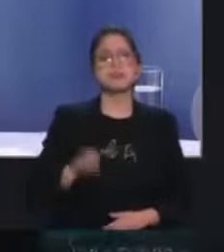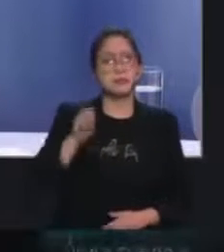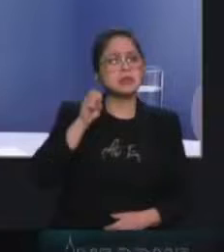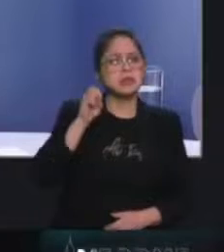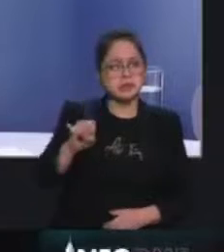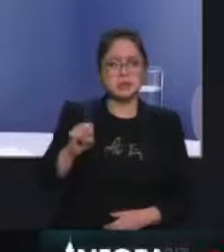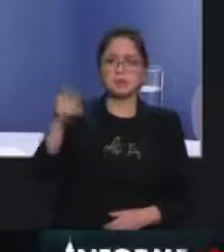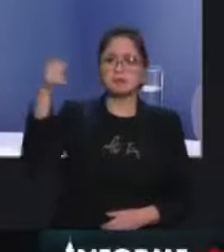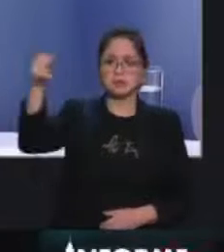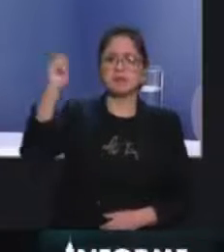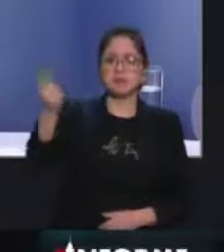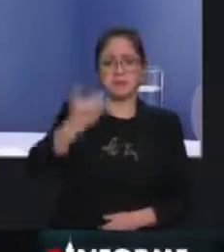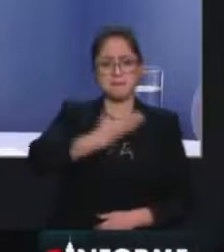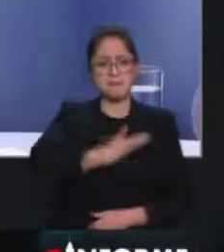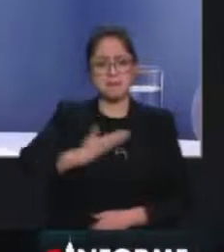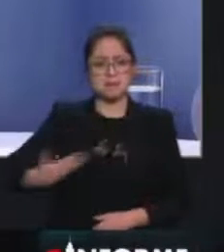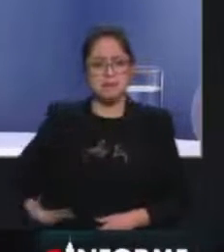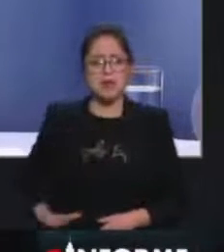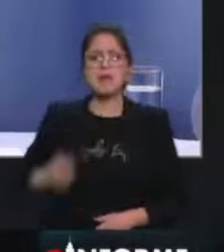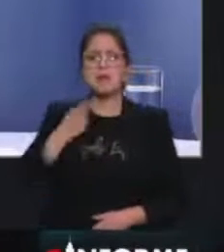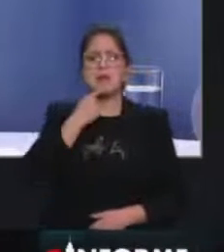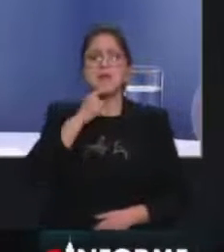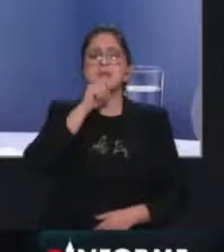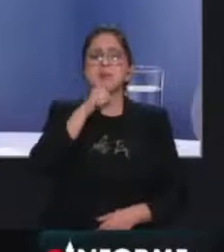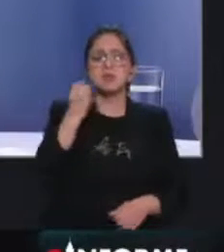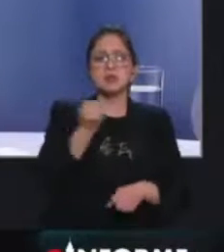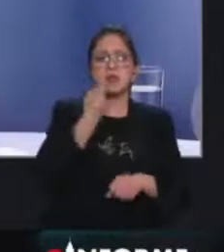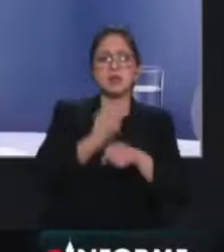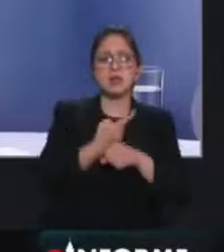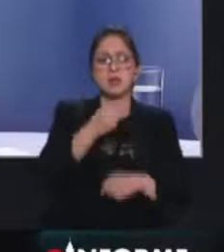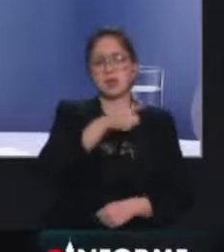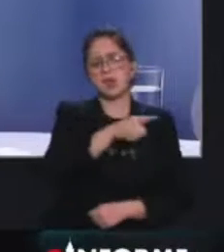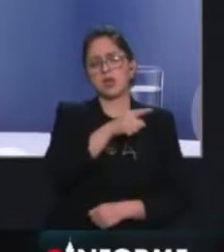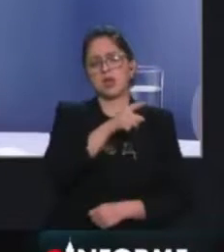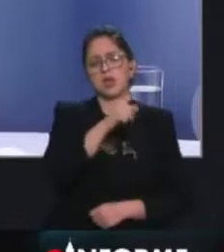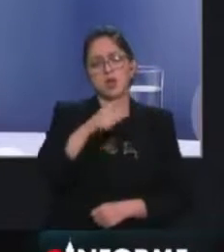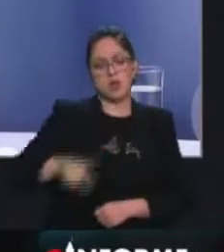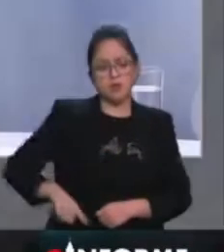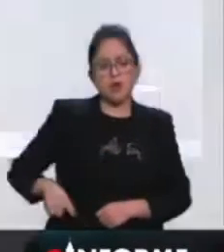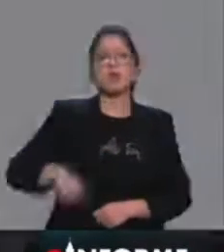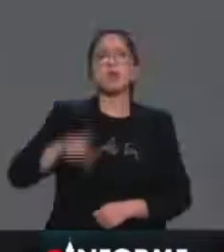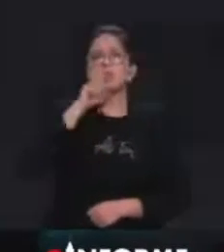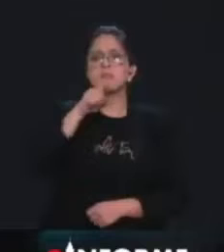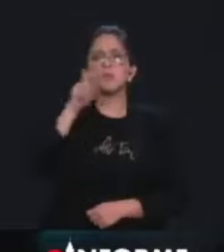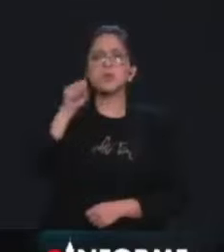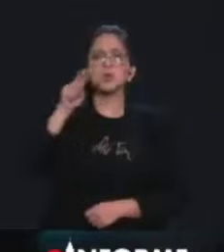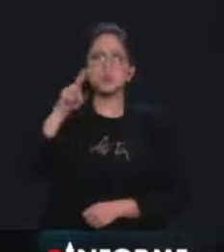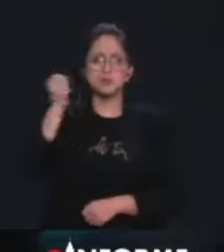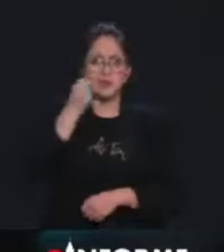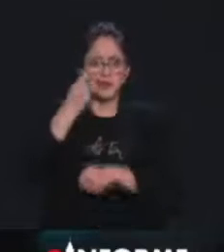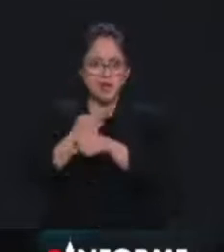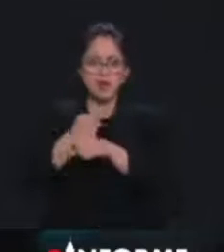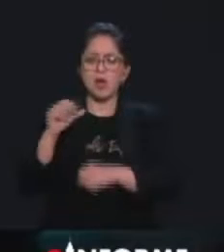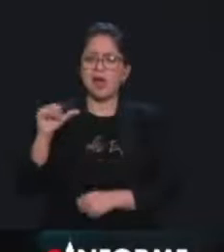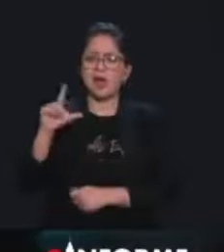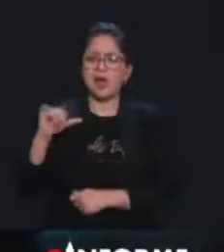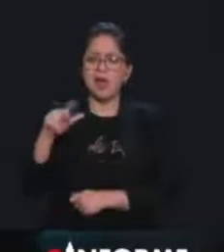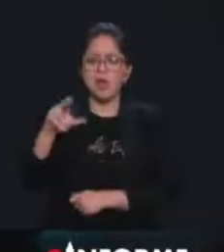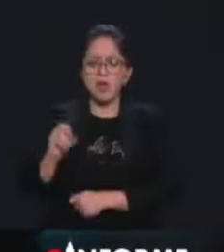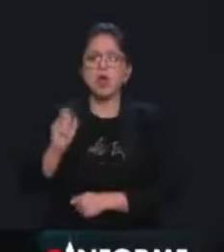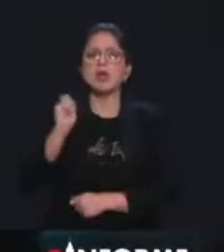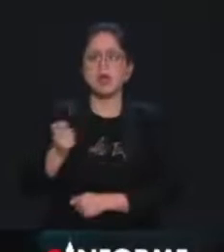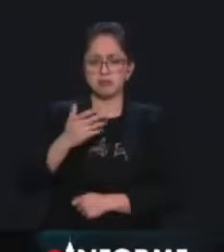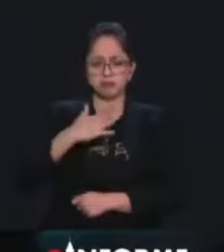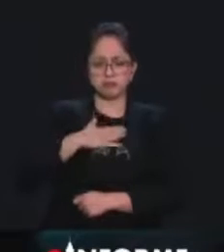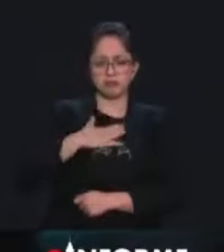precisa del presidente, del secretario de Gobernación y por supuesto del subsecretario Alejandro Encinas, para que finalmente nosotros que llevamos